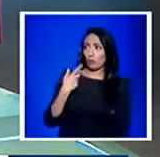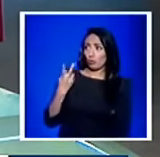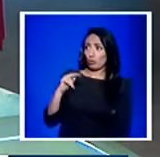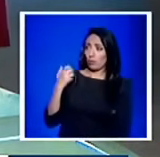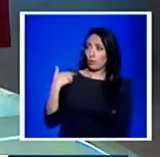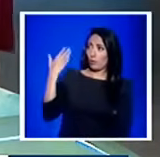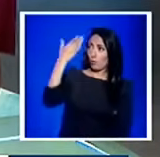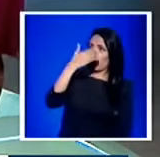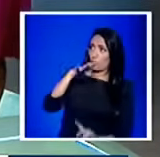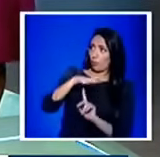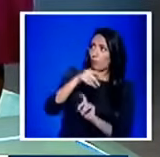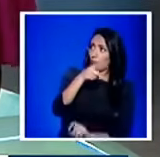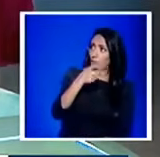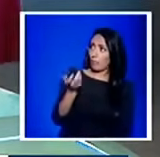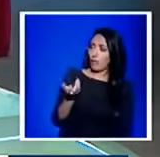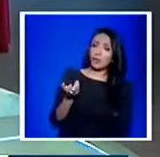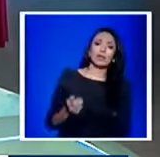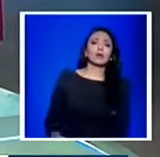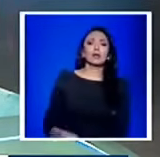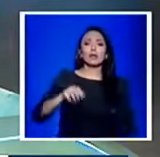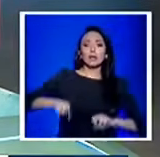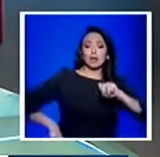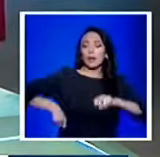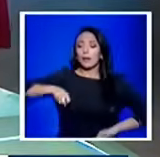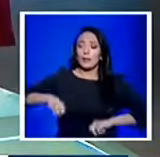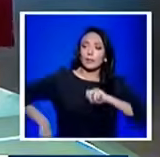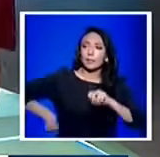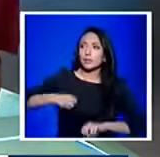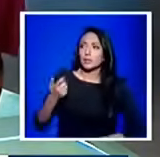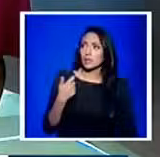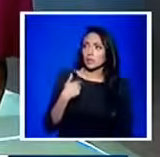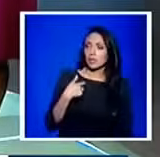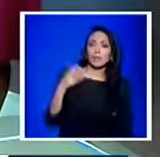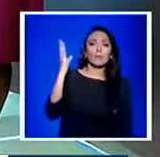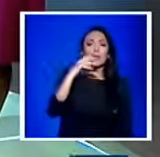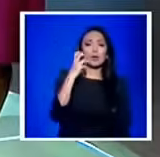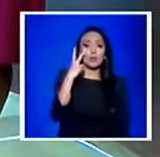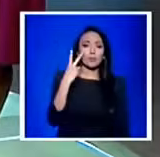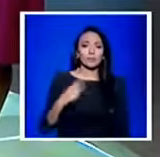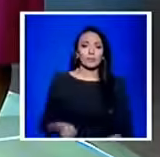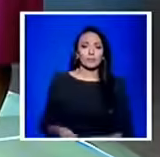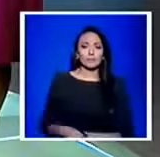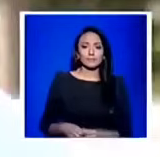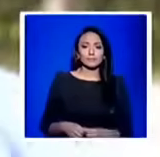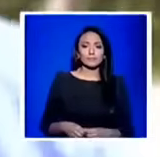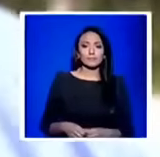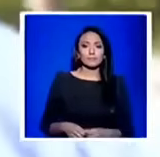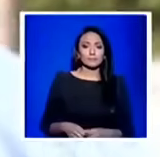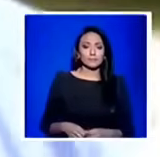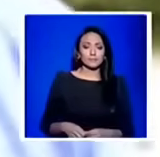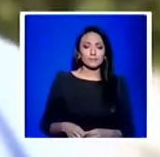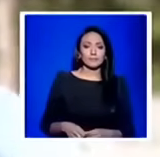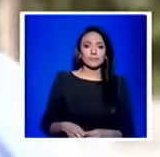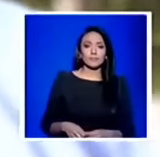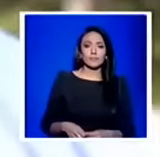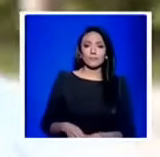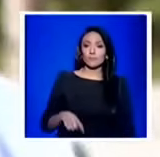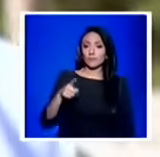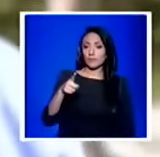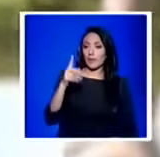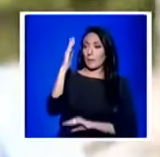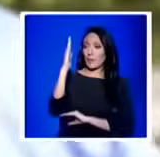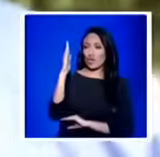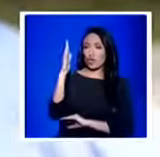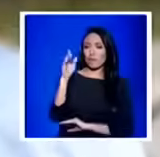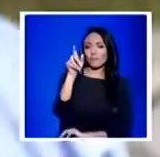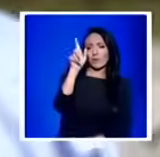también, me gusta ir mucho al parque. Voy en bicicleta, ¿no? Para evitarme este tipo de problemas. Vamos a ver el reportaje. Era mediodía cuando Jorge acudió